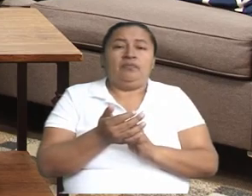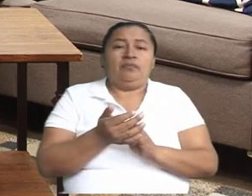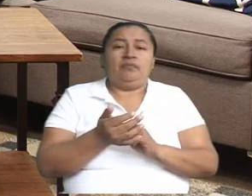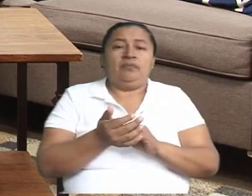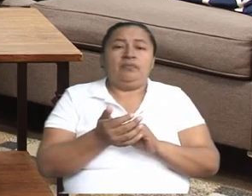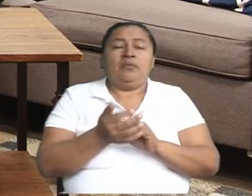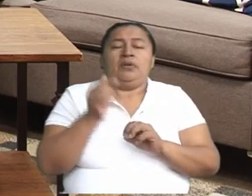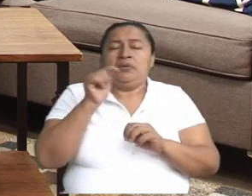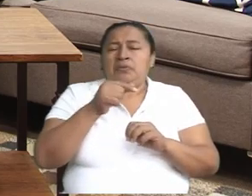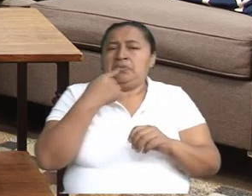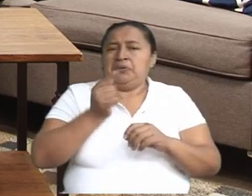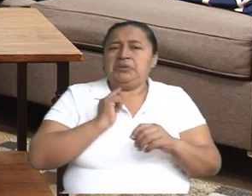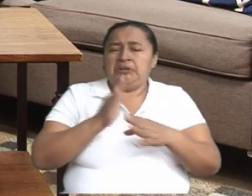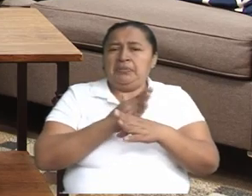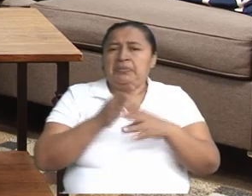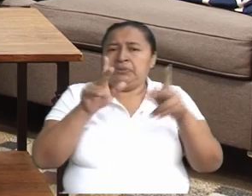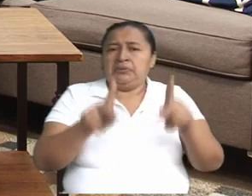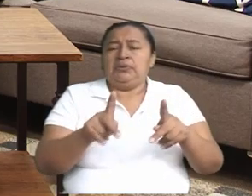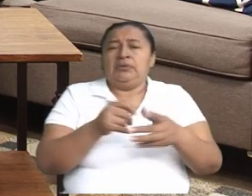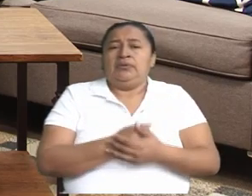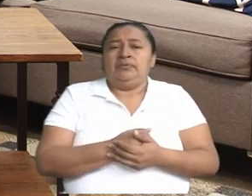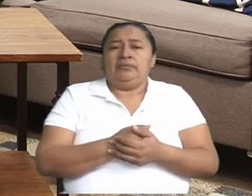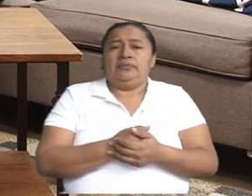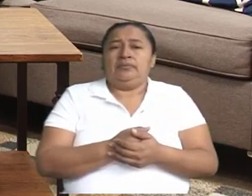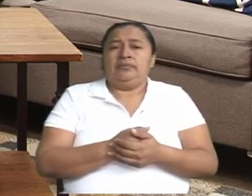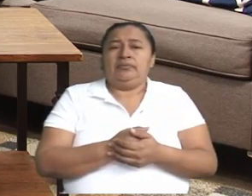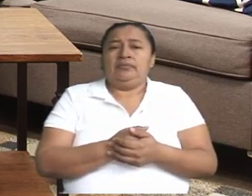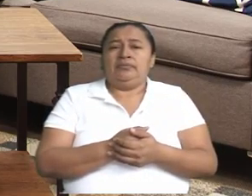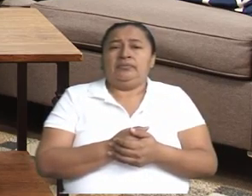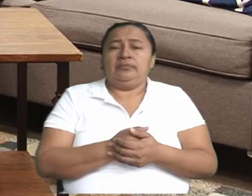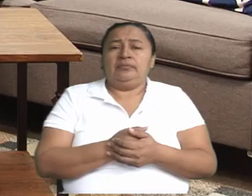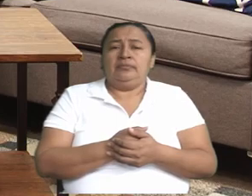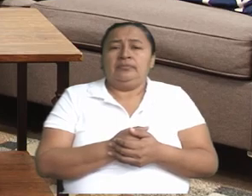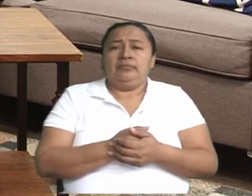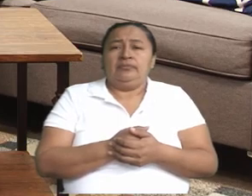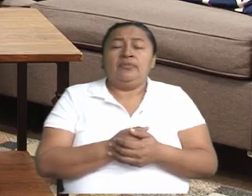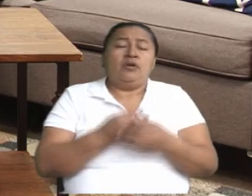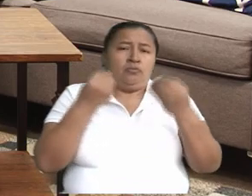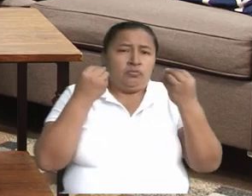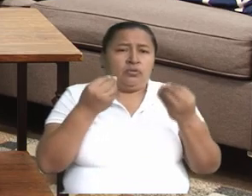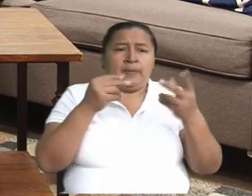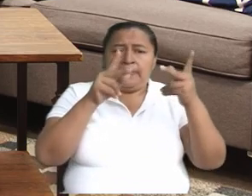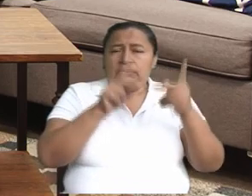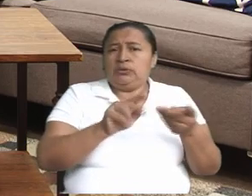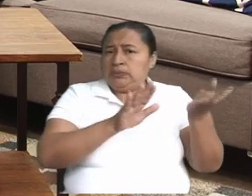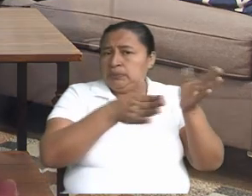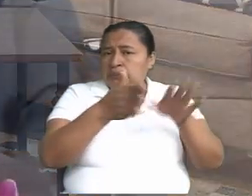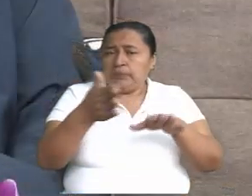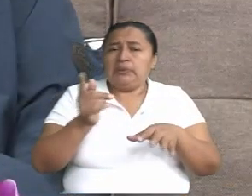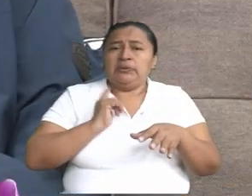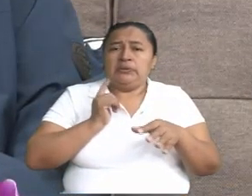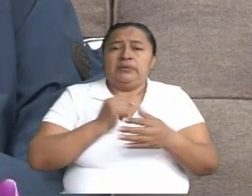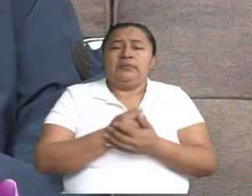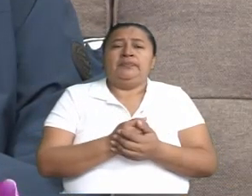los gringos, ¿ya? Las terribles derrotas, además. Bajas que le causó,